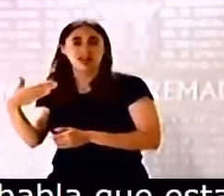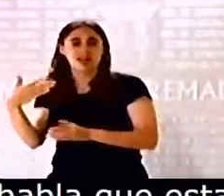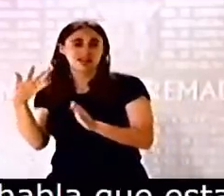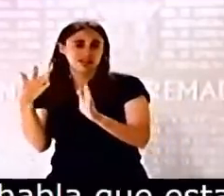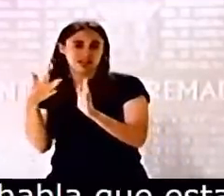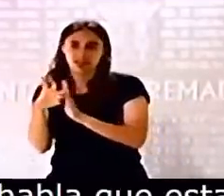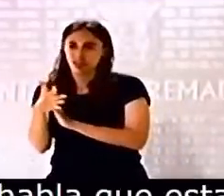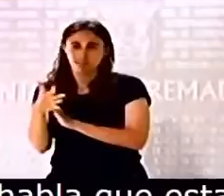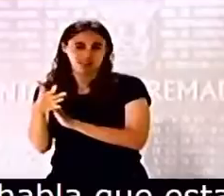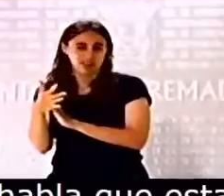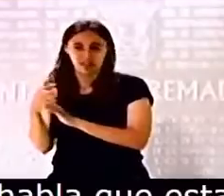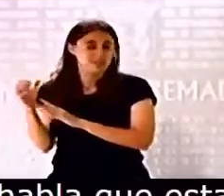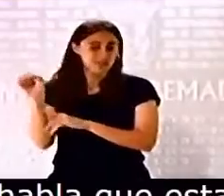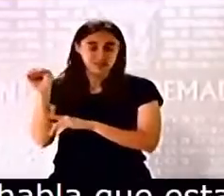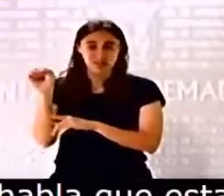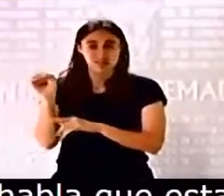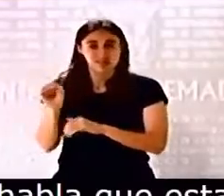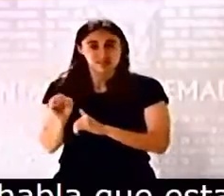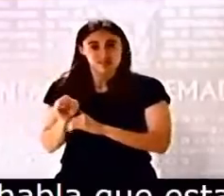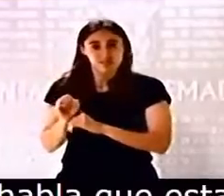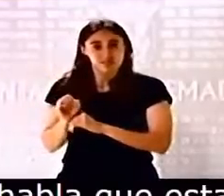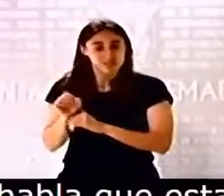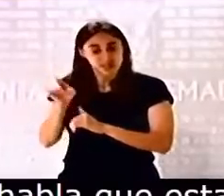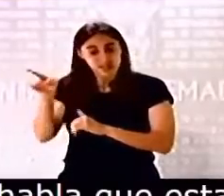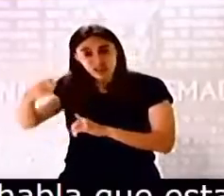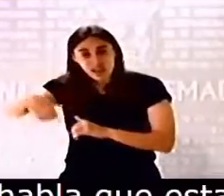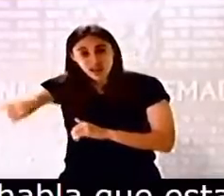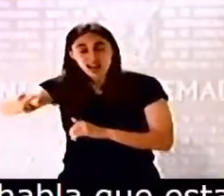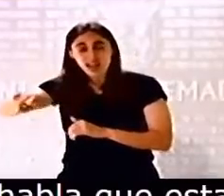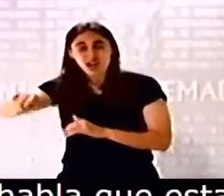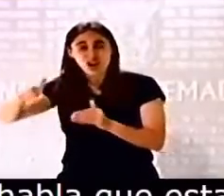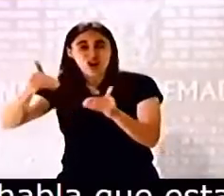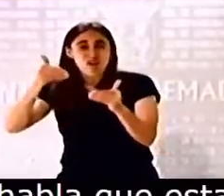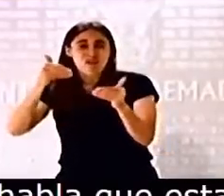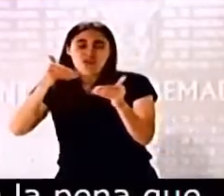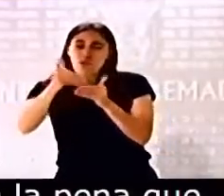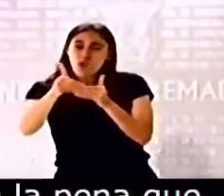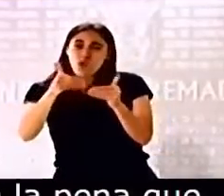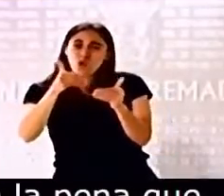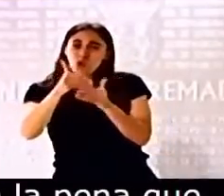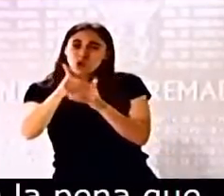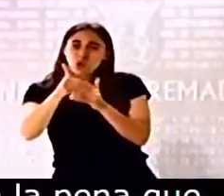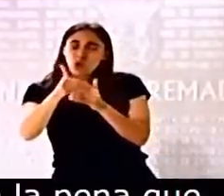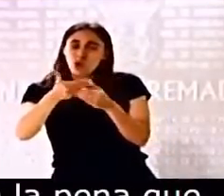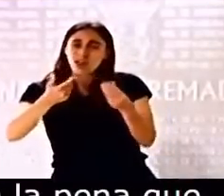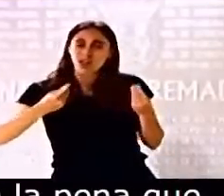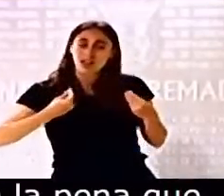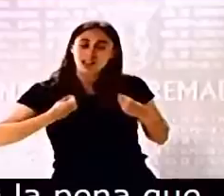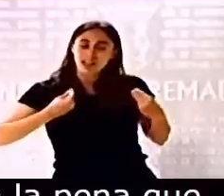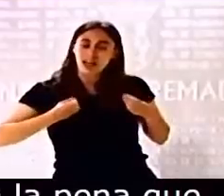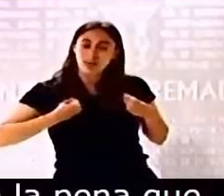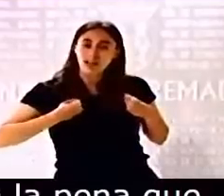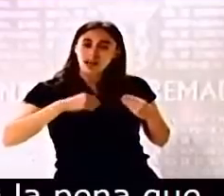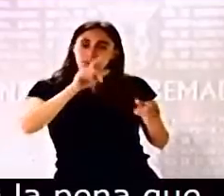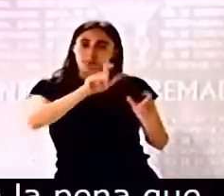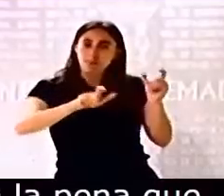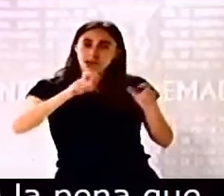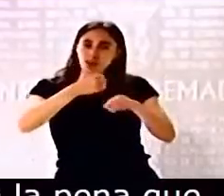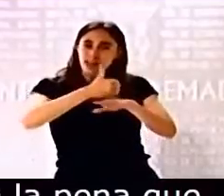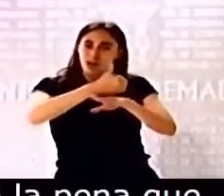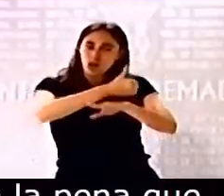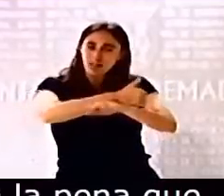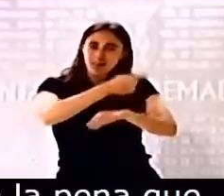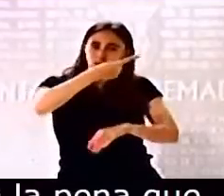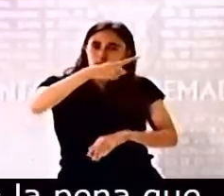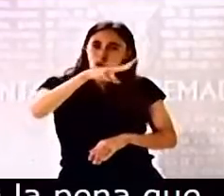pena que diseñen el futuro de la vida de los ciudadanos y ciudadanas de